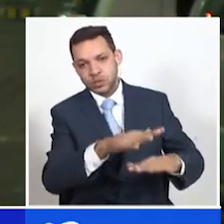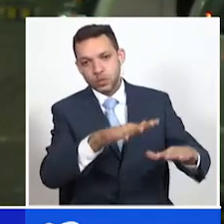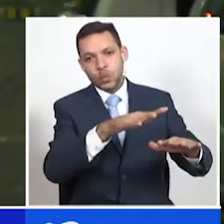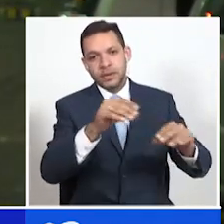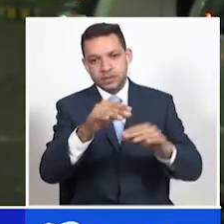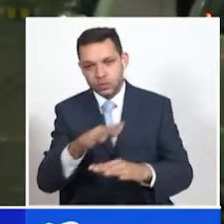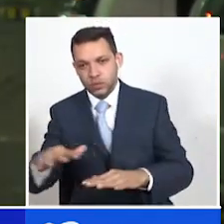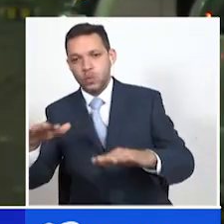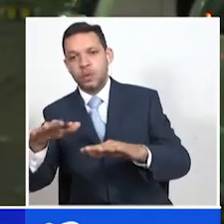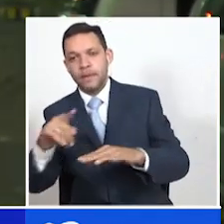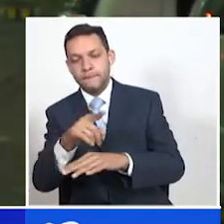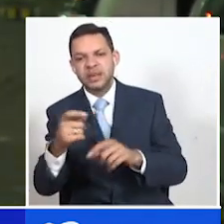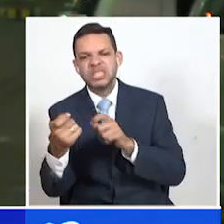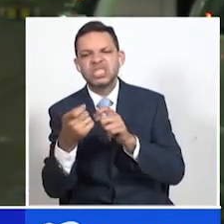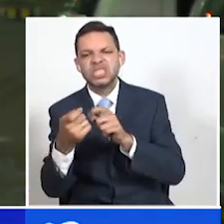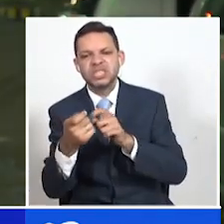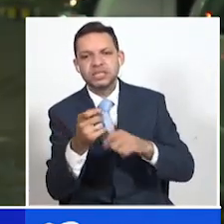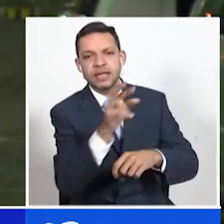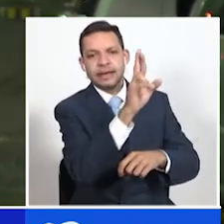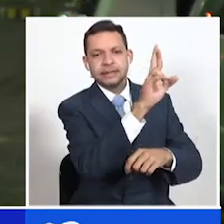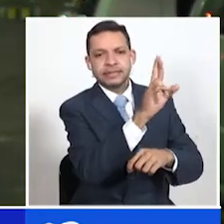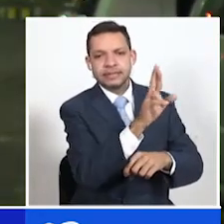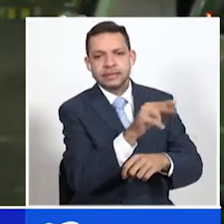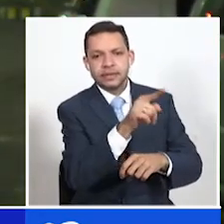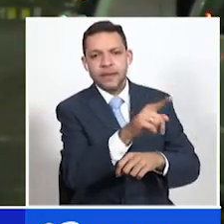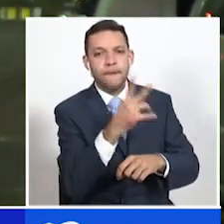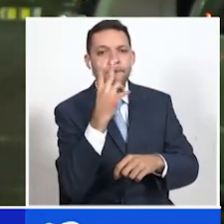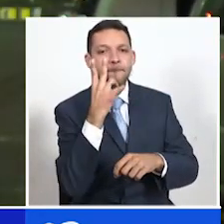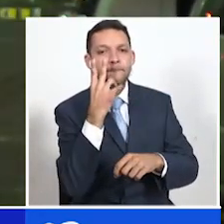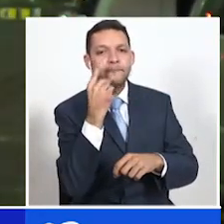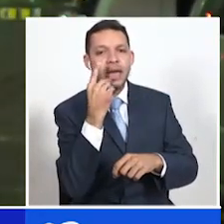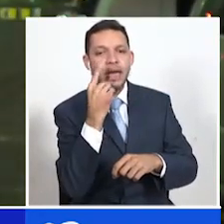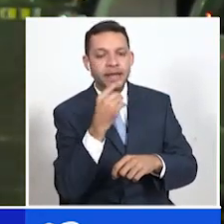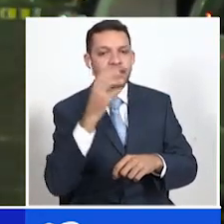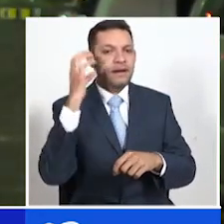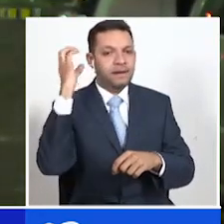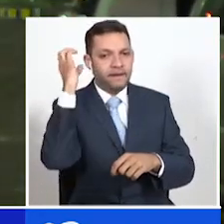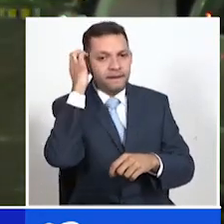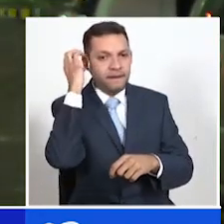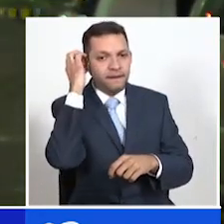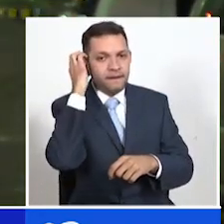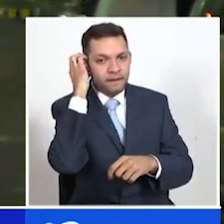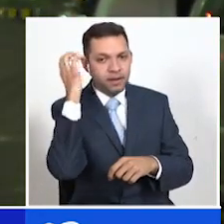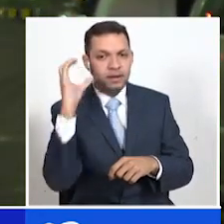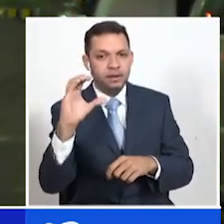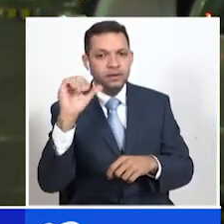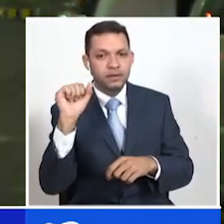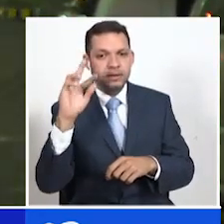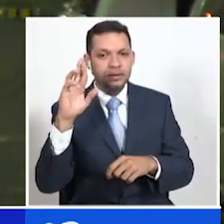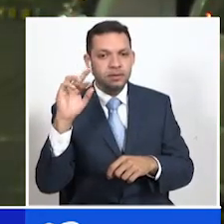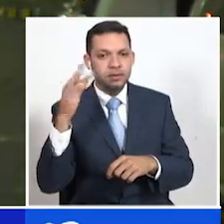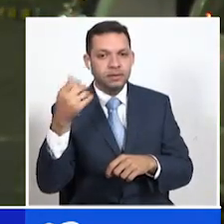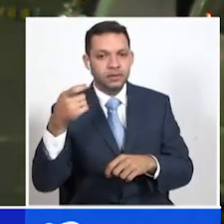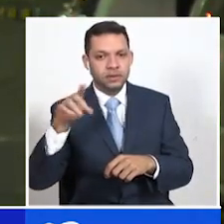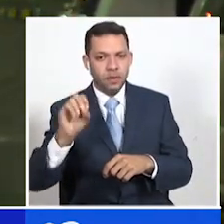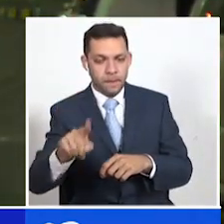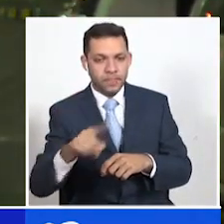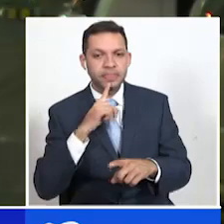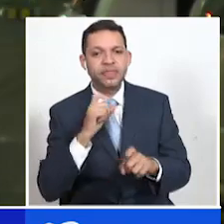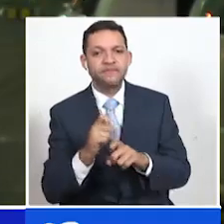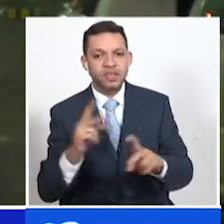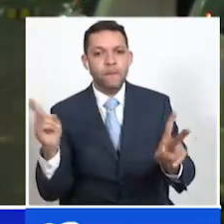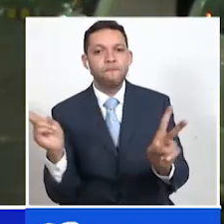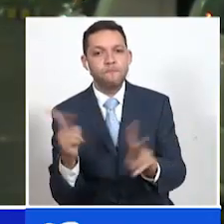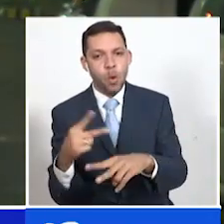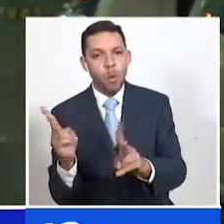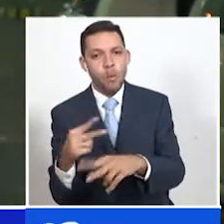una ciudad que tiene límite con el municipio de Pereira. Pues este fin de semana, hechos bastante violentos que se presentaron en esta